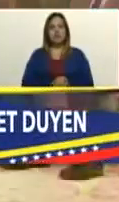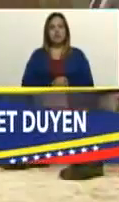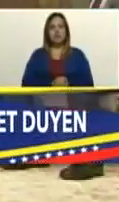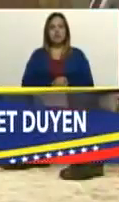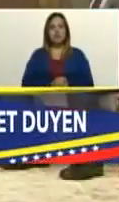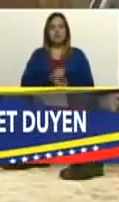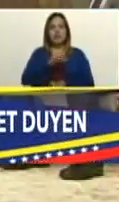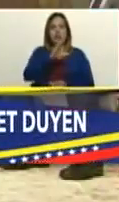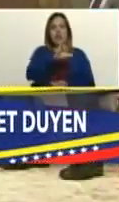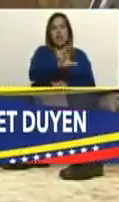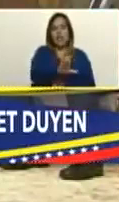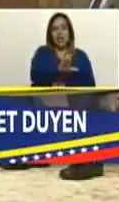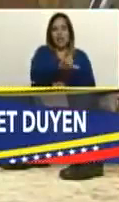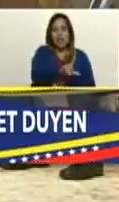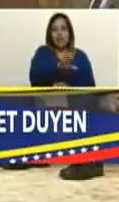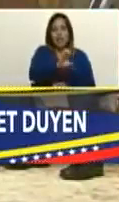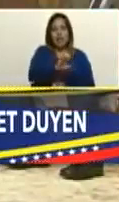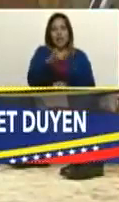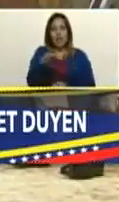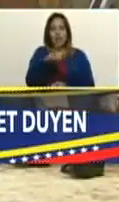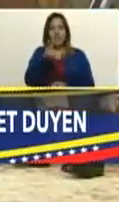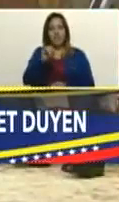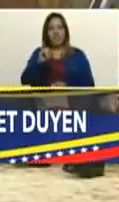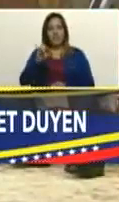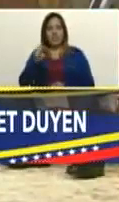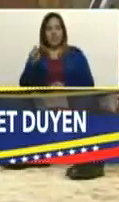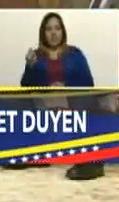Leviet Duyen,